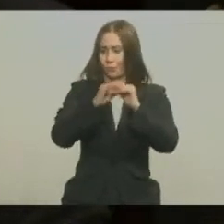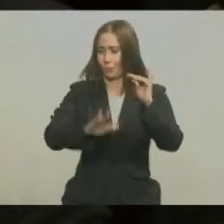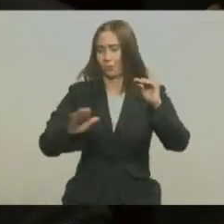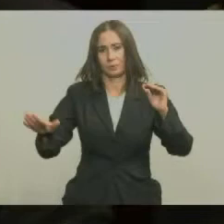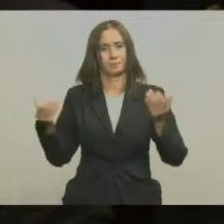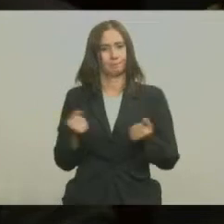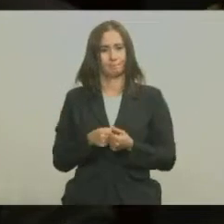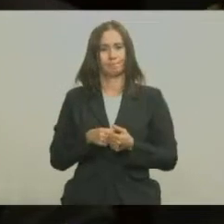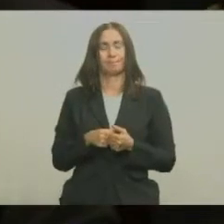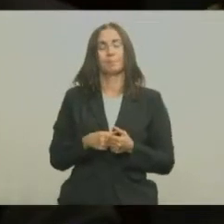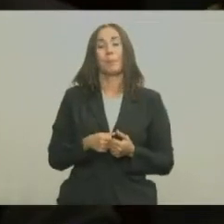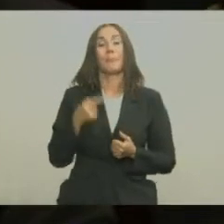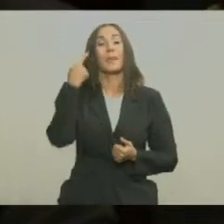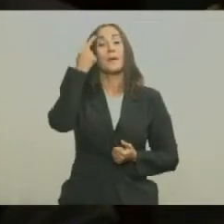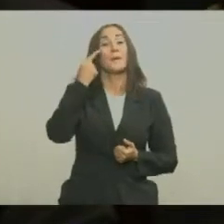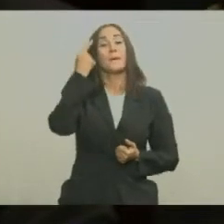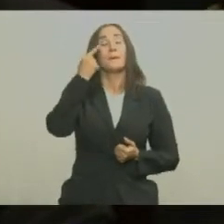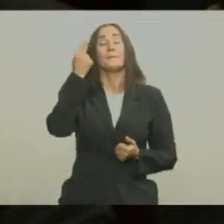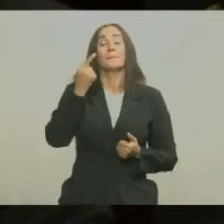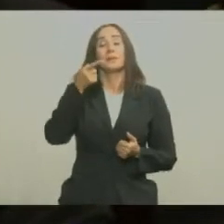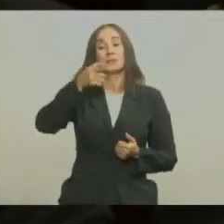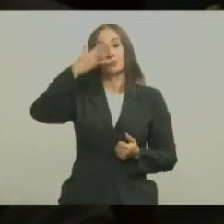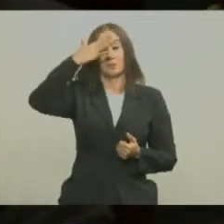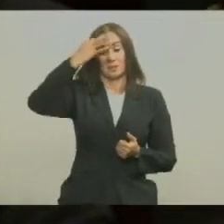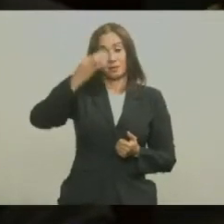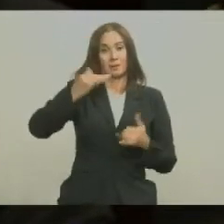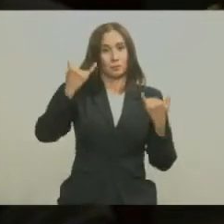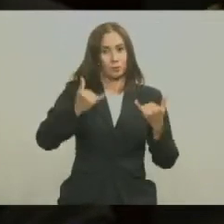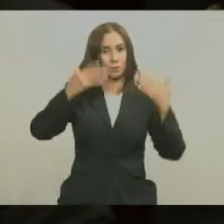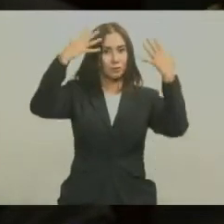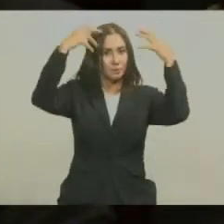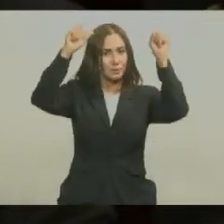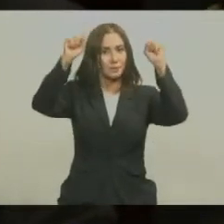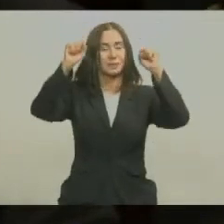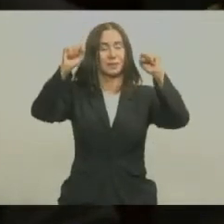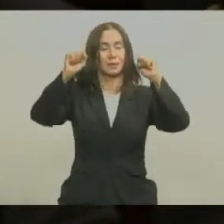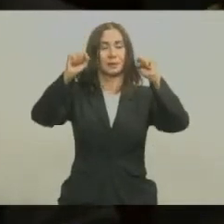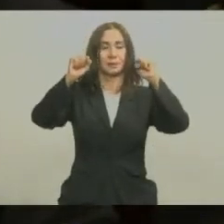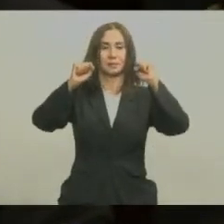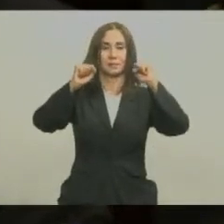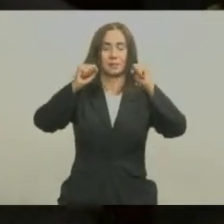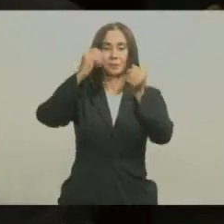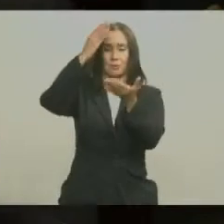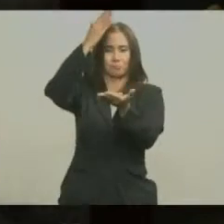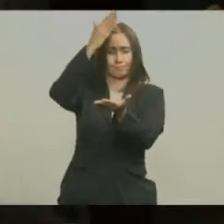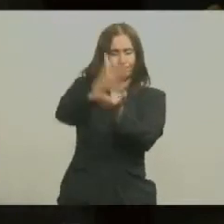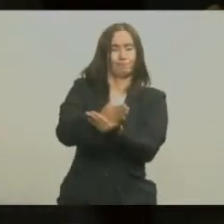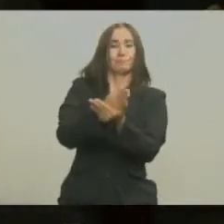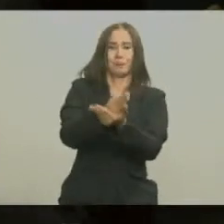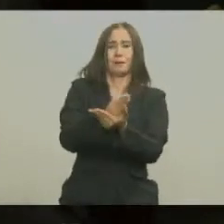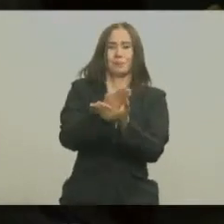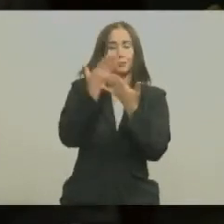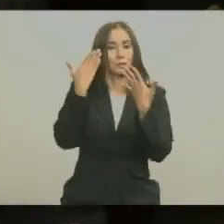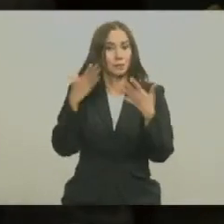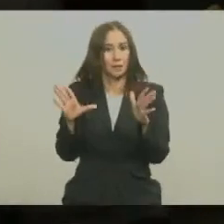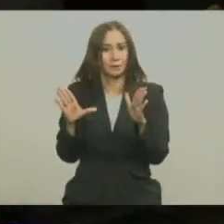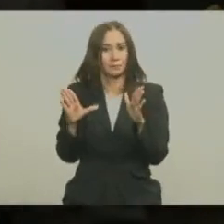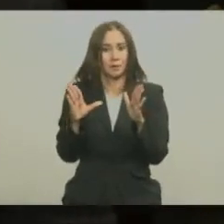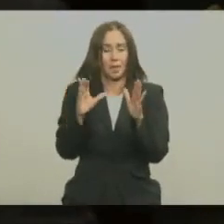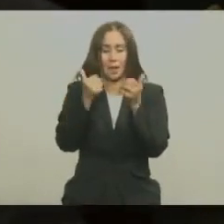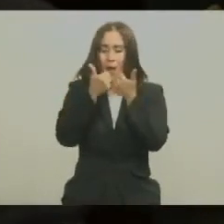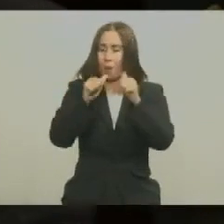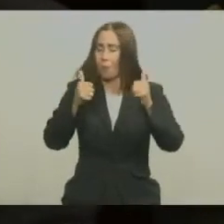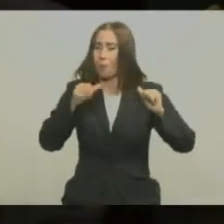infantil. Creo que esta decisión, señor presidente, le pone un paro definitivo a